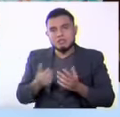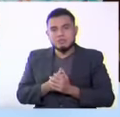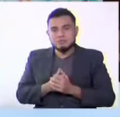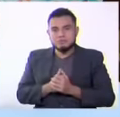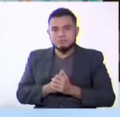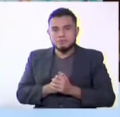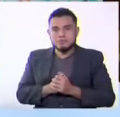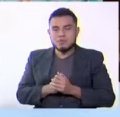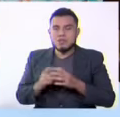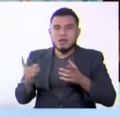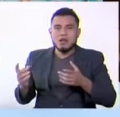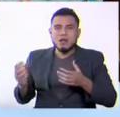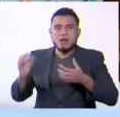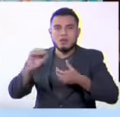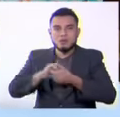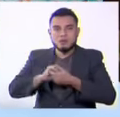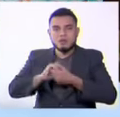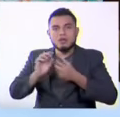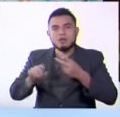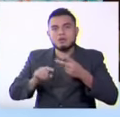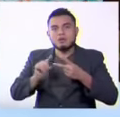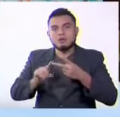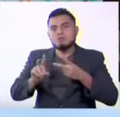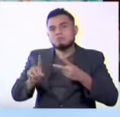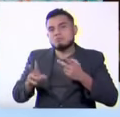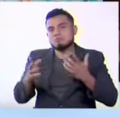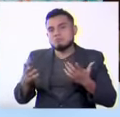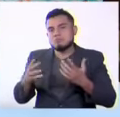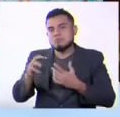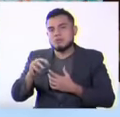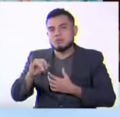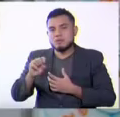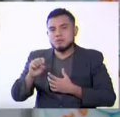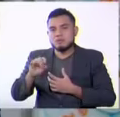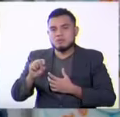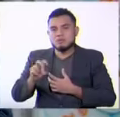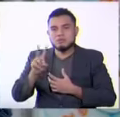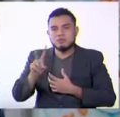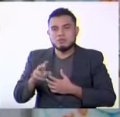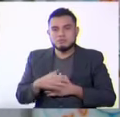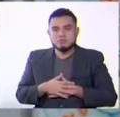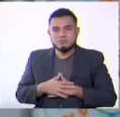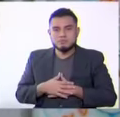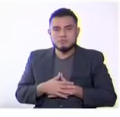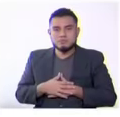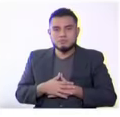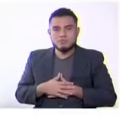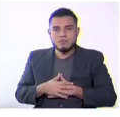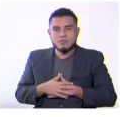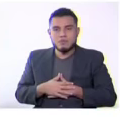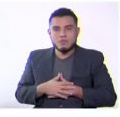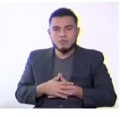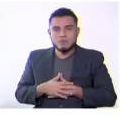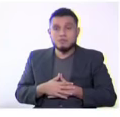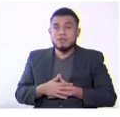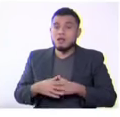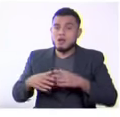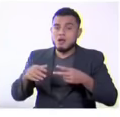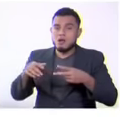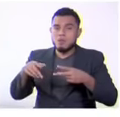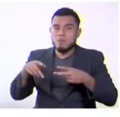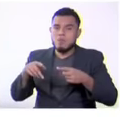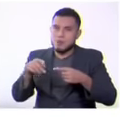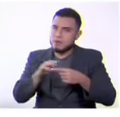les adjunta el segundo número o el número de la meiosis 2. En la profase